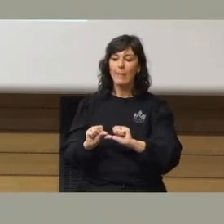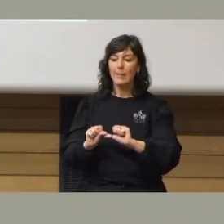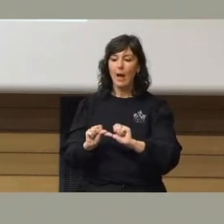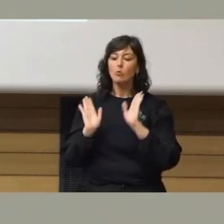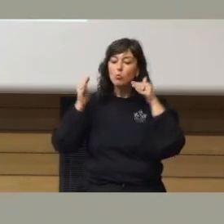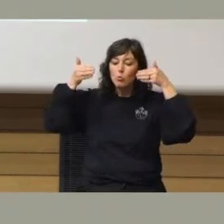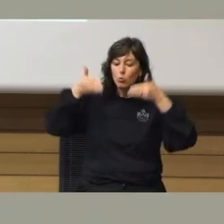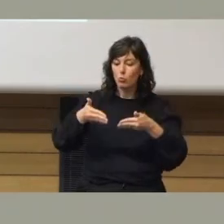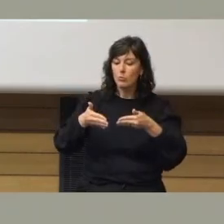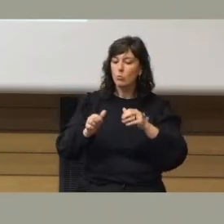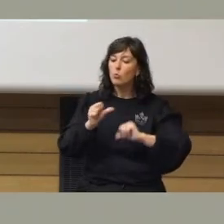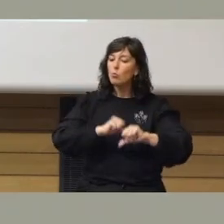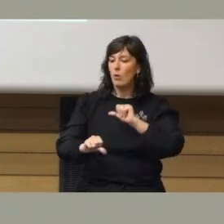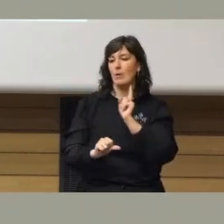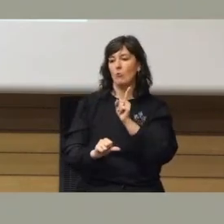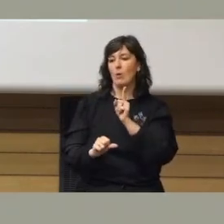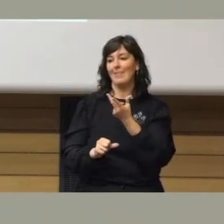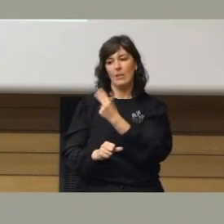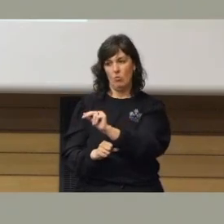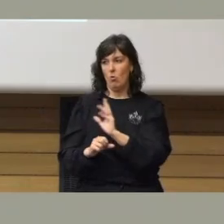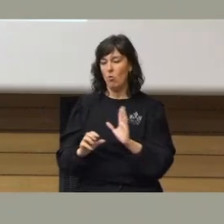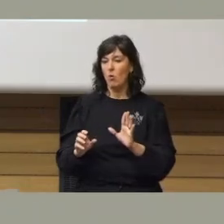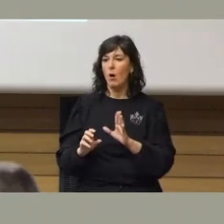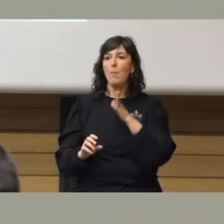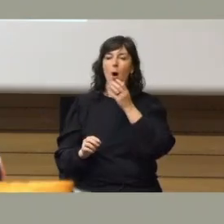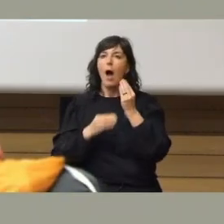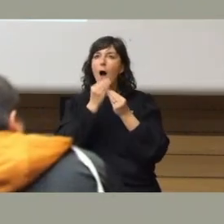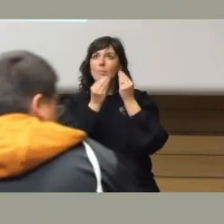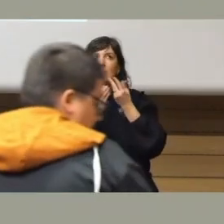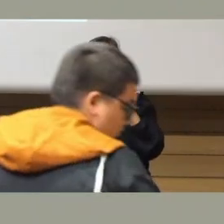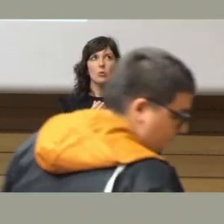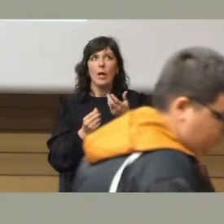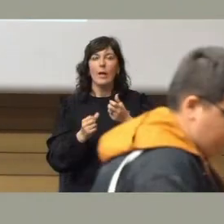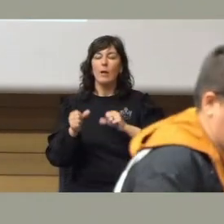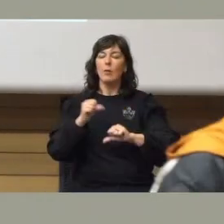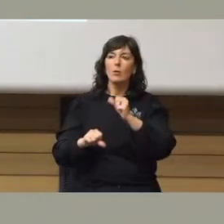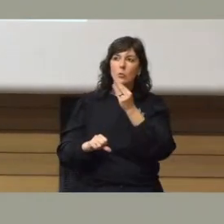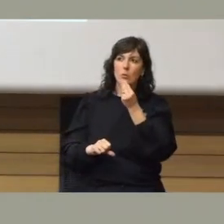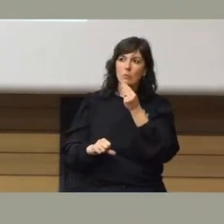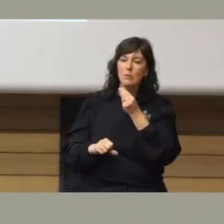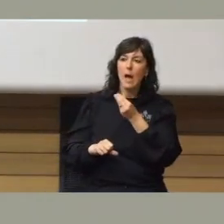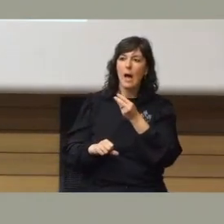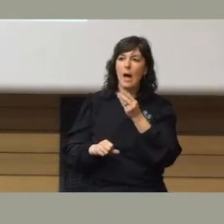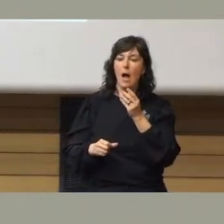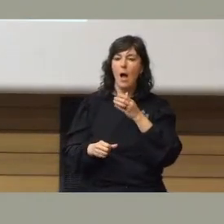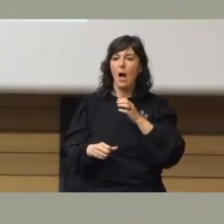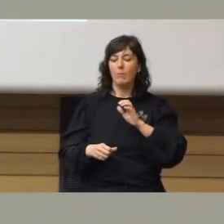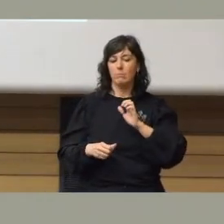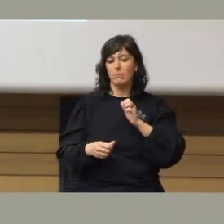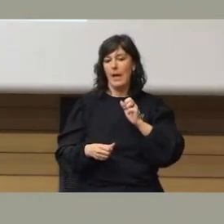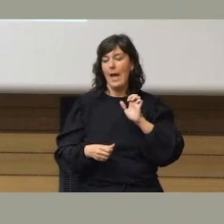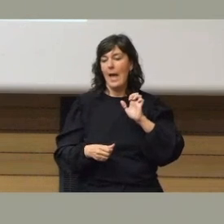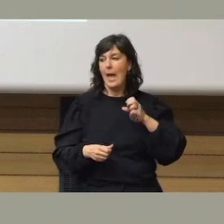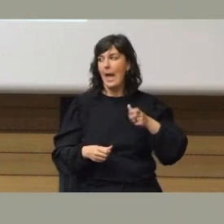veces pensamos que, bueno, es que ha consumido éxtasis. Le contaba un ejemplo a Begoña, que me llamaba el lunes una compañera, de